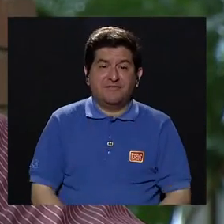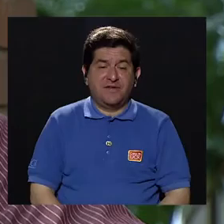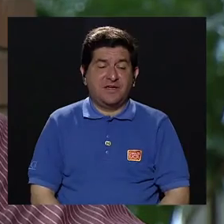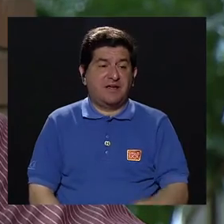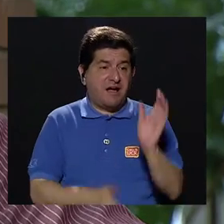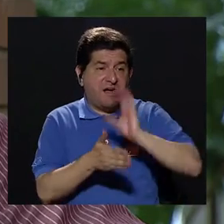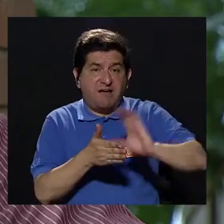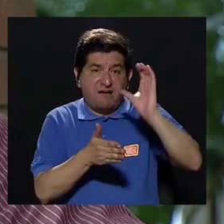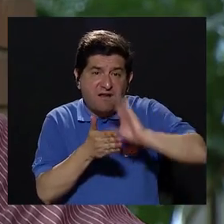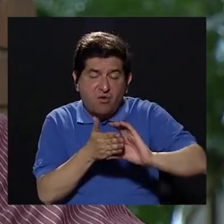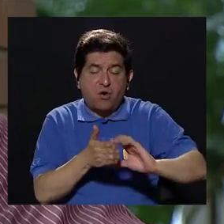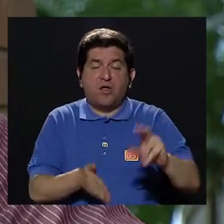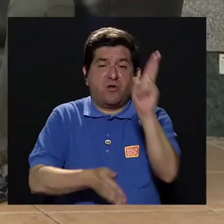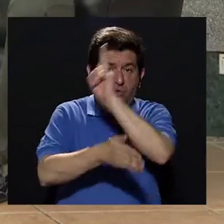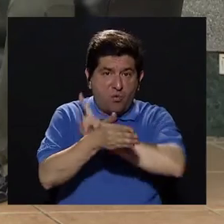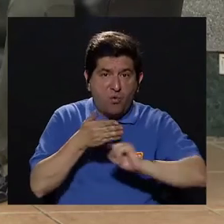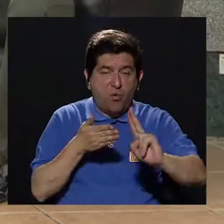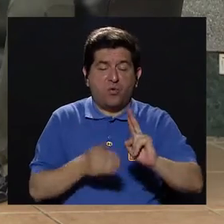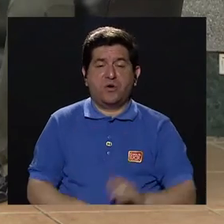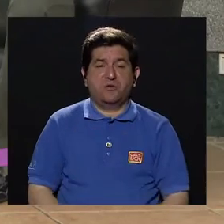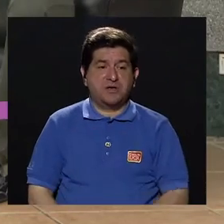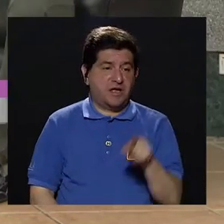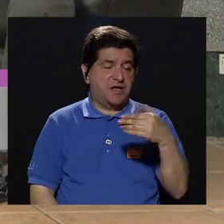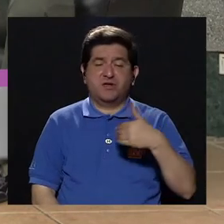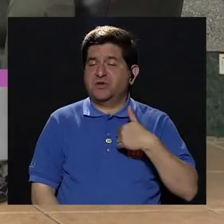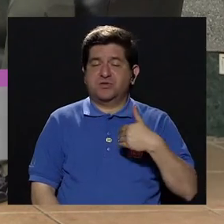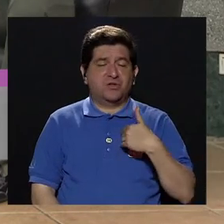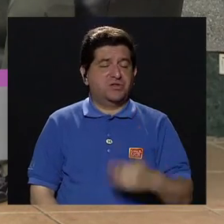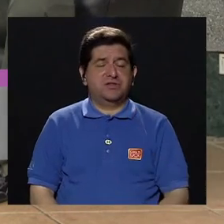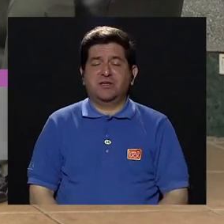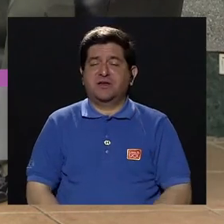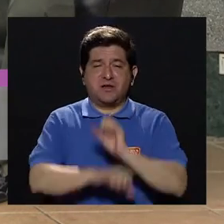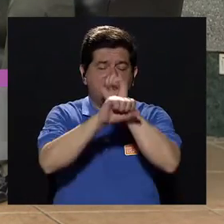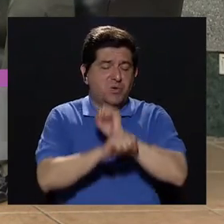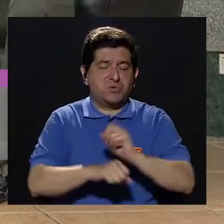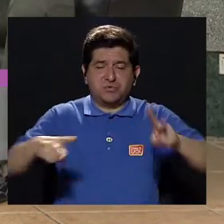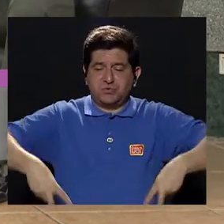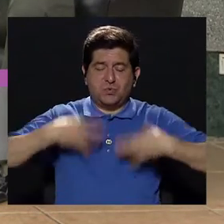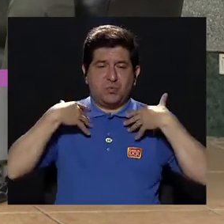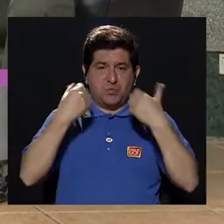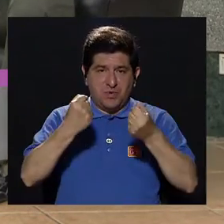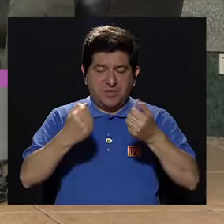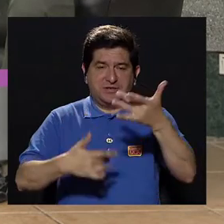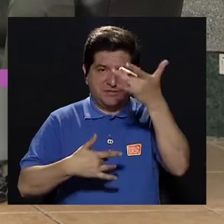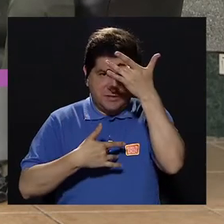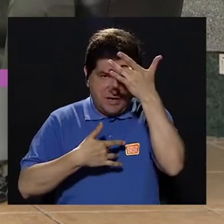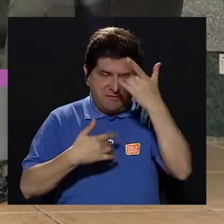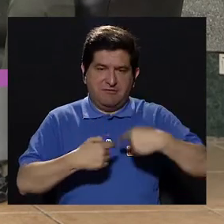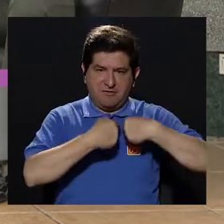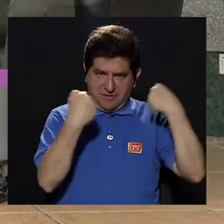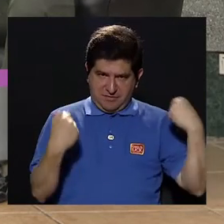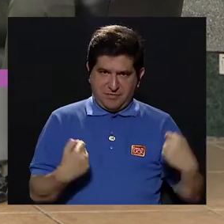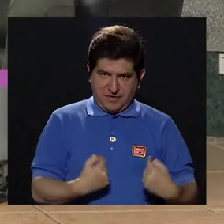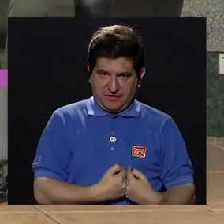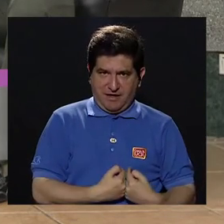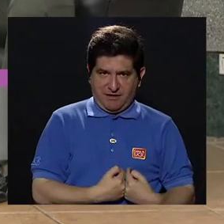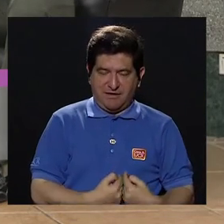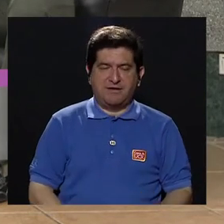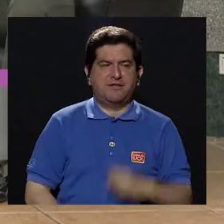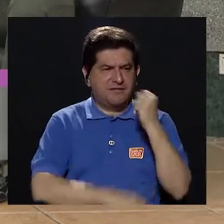de su colegiatura y universidad no tienen hábitos de vida saludable. Entonces, la de enfermedad